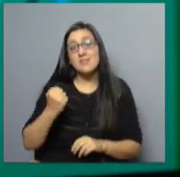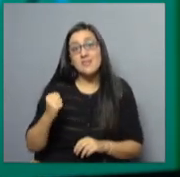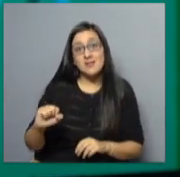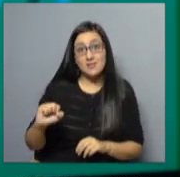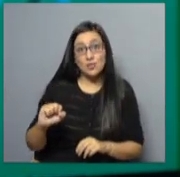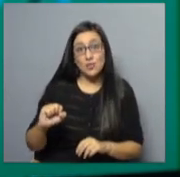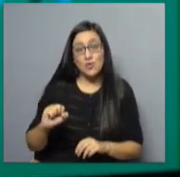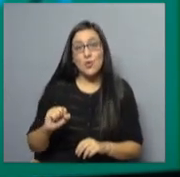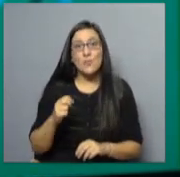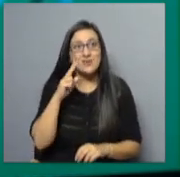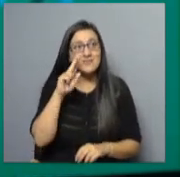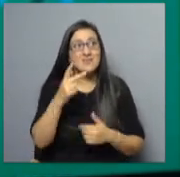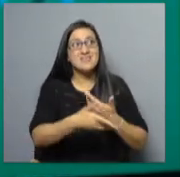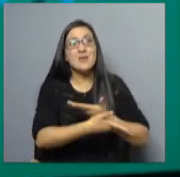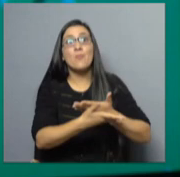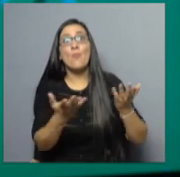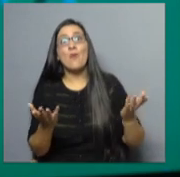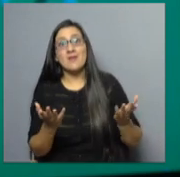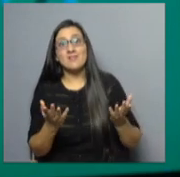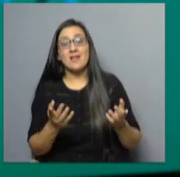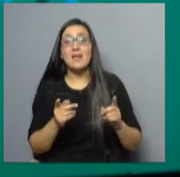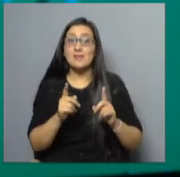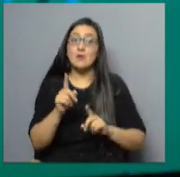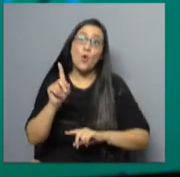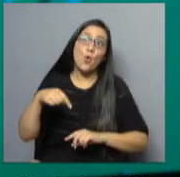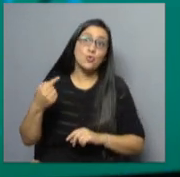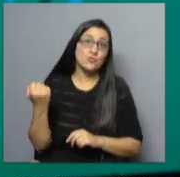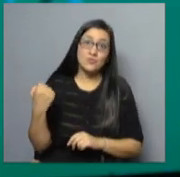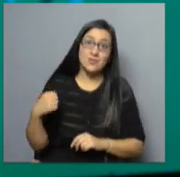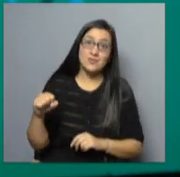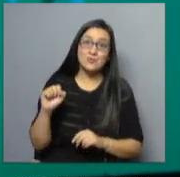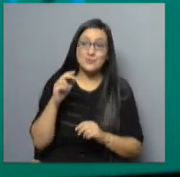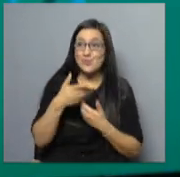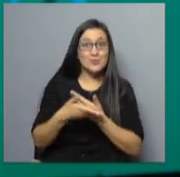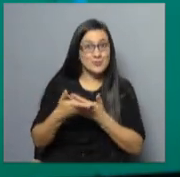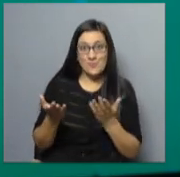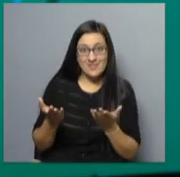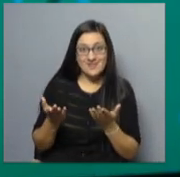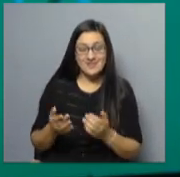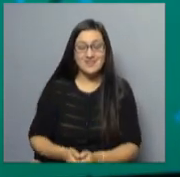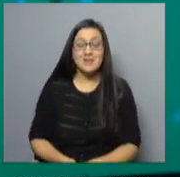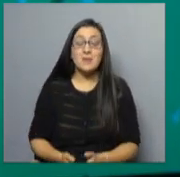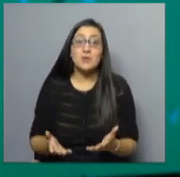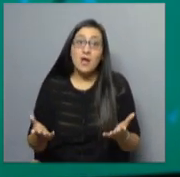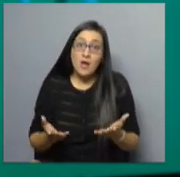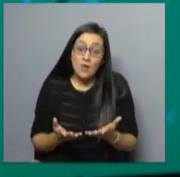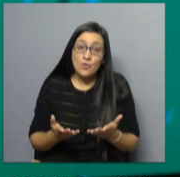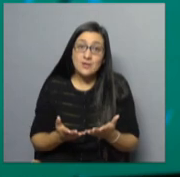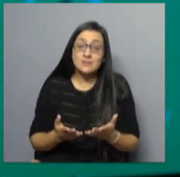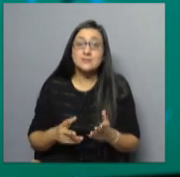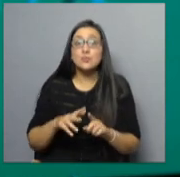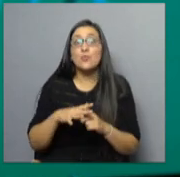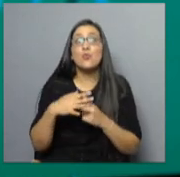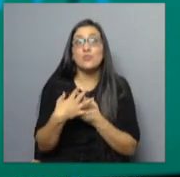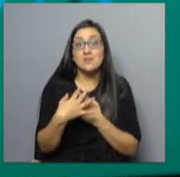invisibilidad genera complejidades a la hora de verlo pero está apareciendo ahora en este contexto que también es un contexto que está marcado